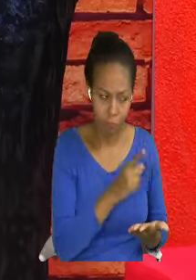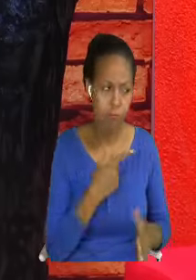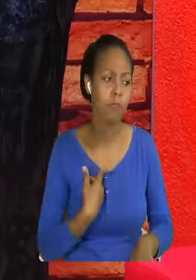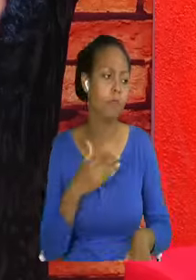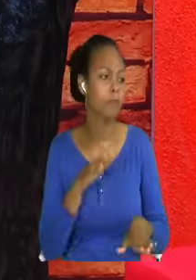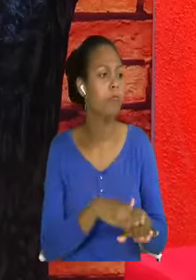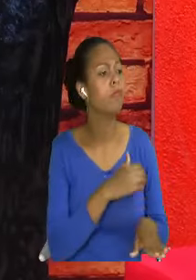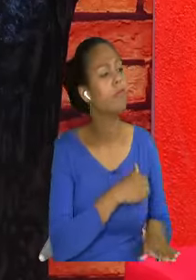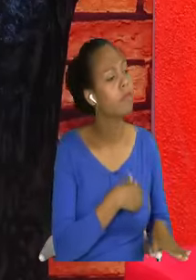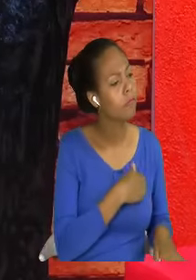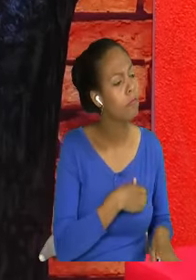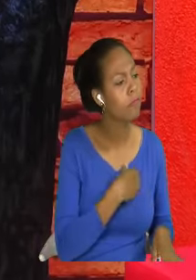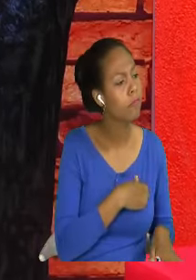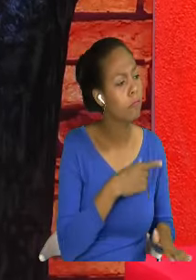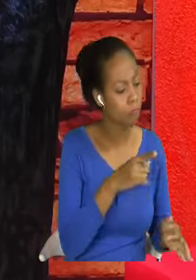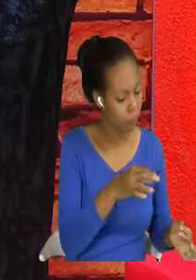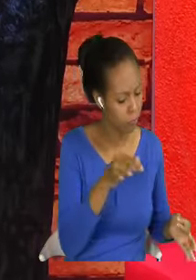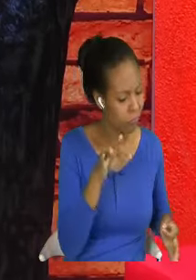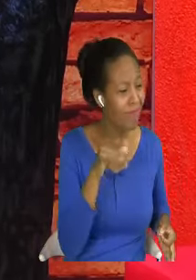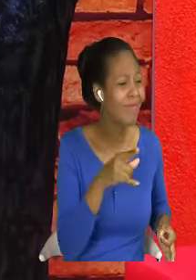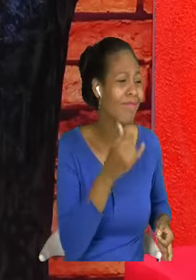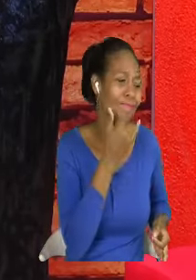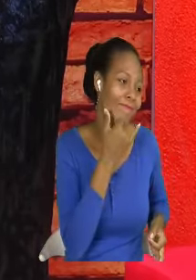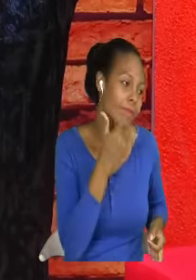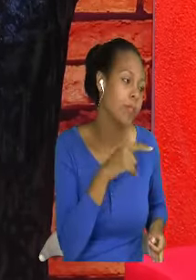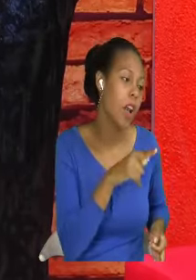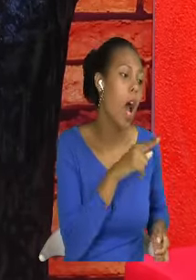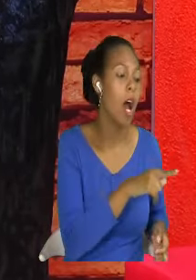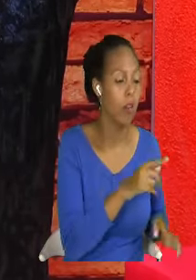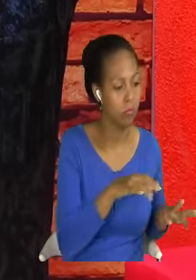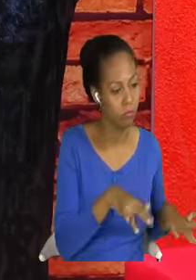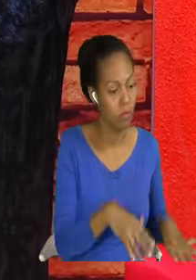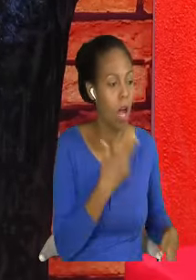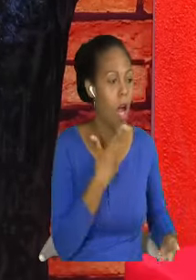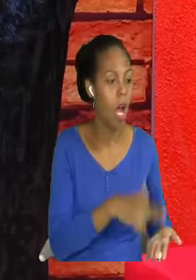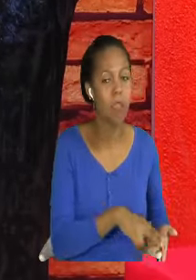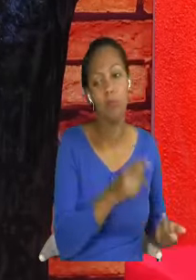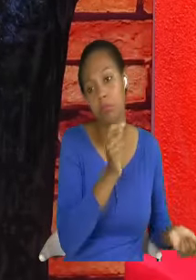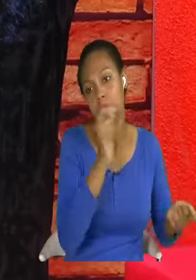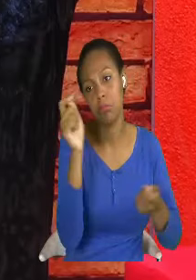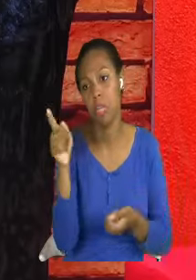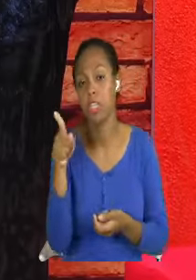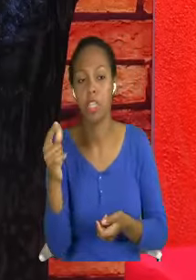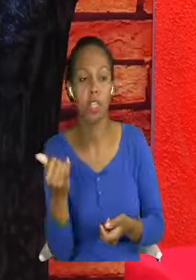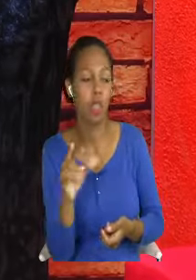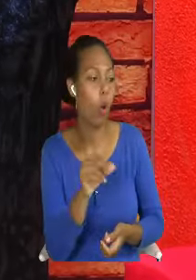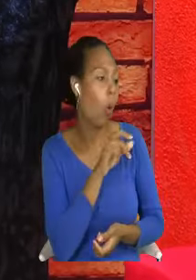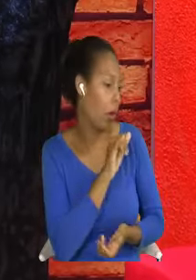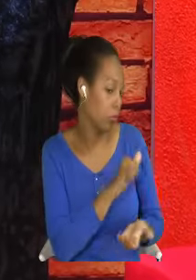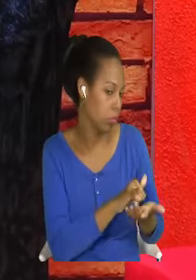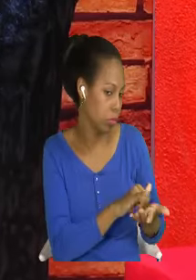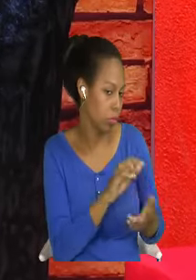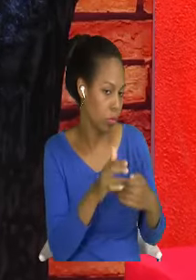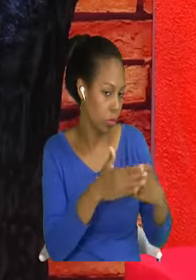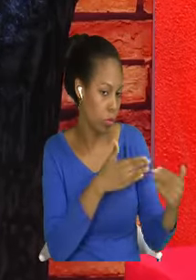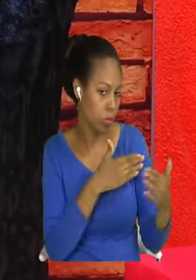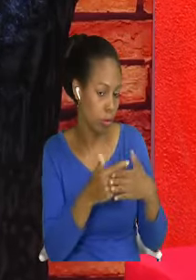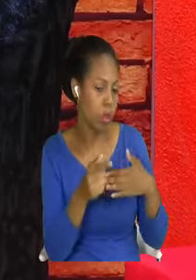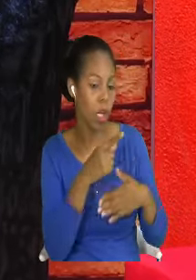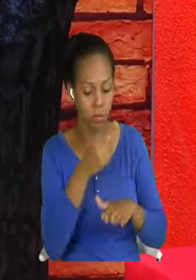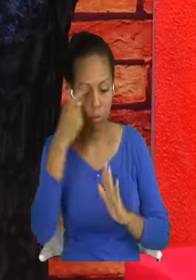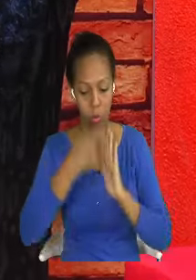que corresponde donde esté registrado el menor. ¿Sí? Entonces son dos situaciones diferentes y debe usted verificar en qué situación está para que se le corrija el registro